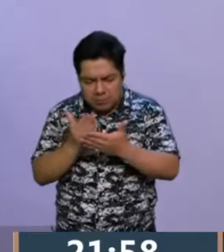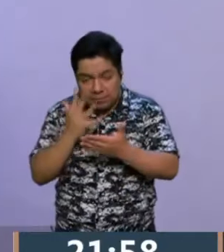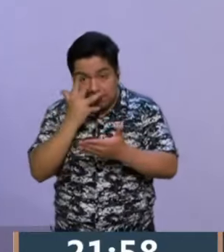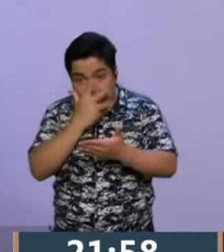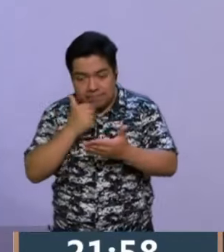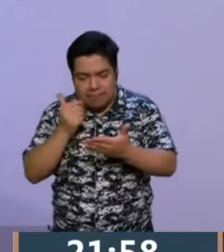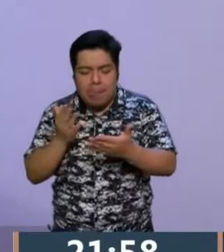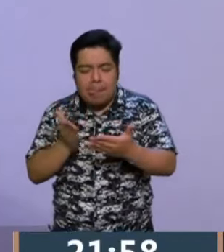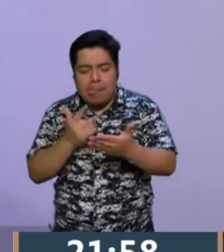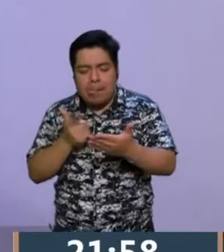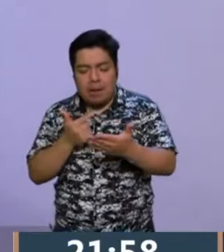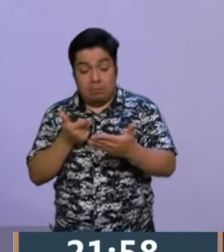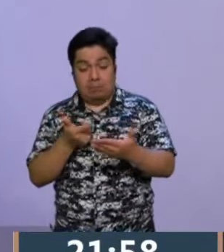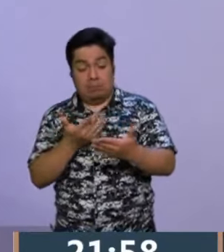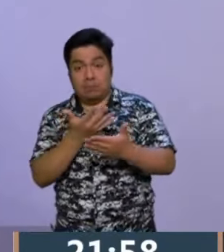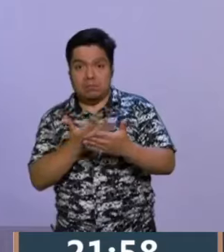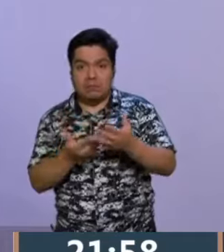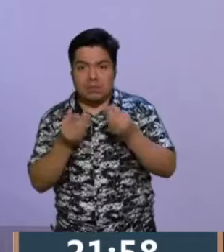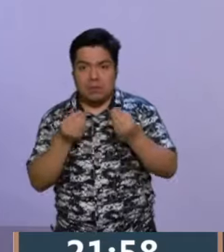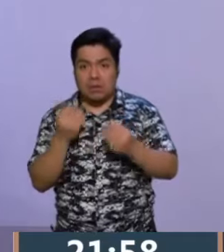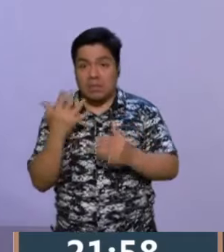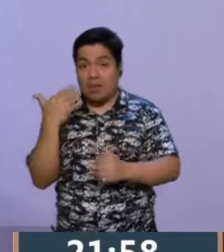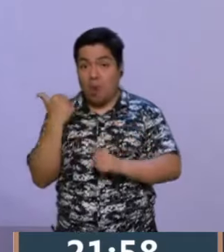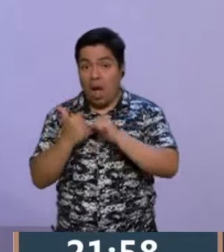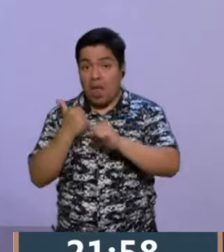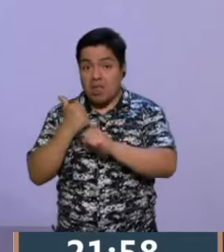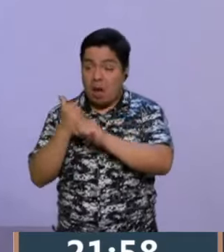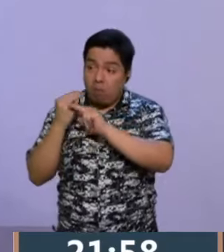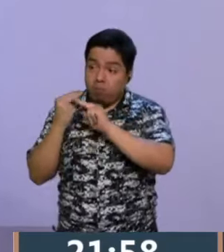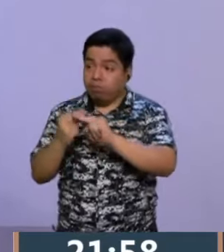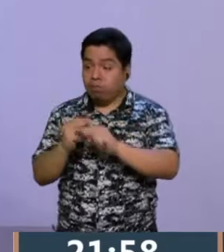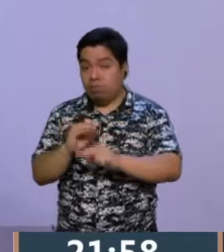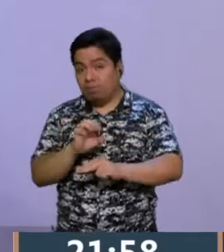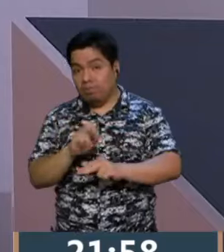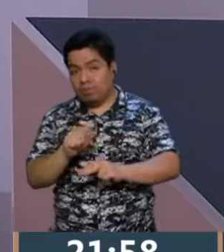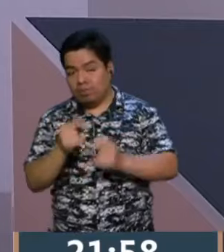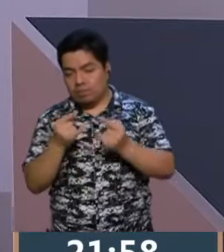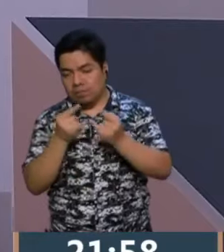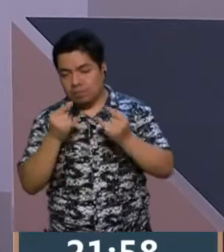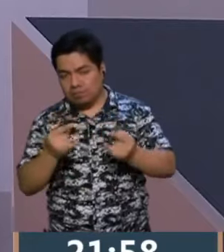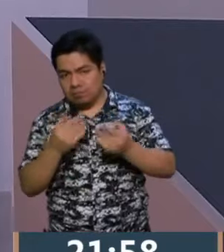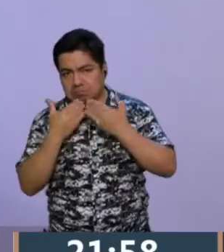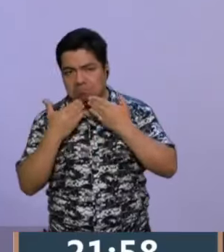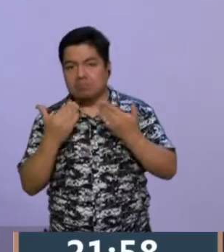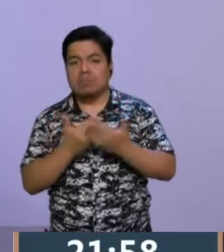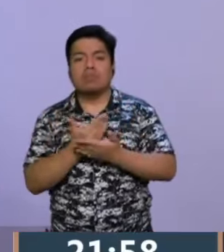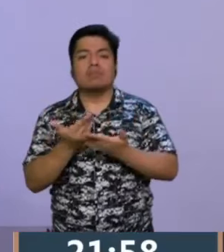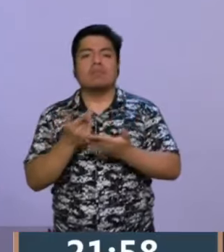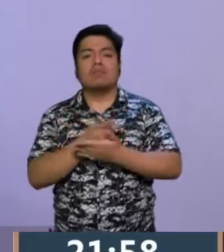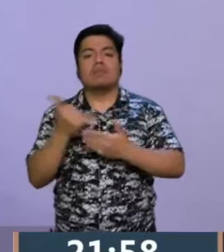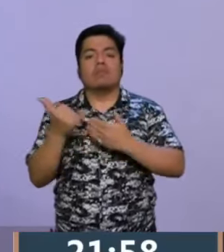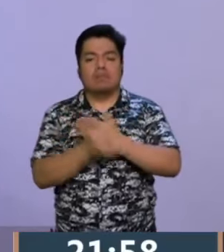ahorita lo ojeé un poquito, pero sí está cargado prácticamente de los 50 años de la Cineteca Nacional. Ahí se cuenta la historia. Uno de los grandes proyectos de